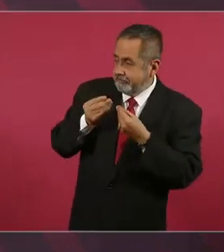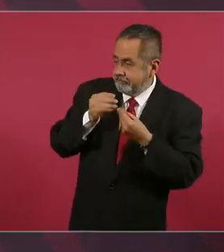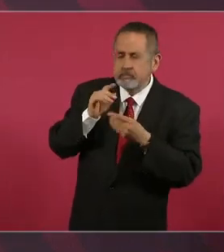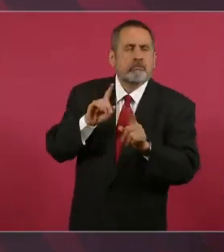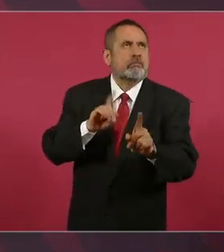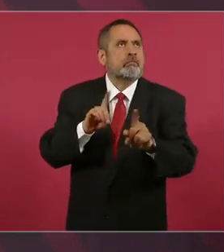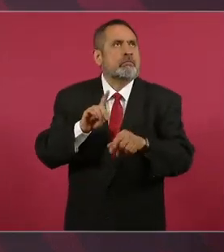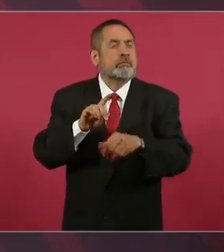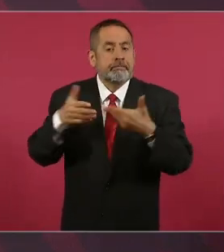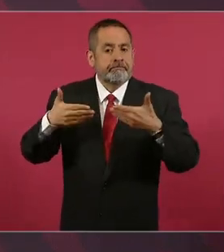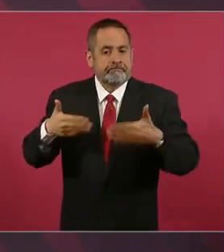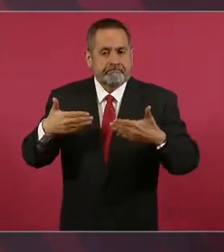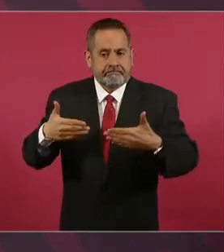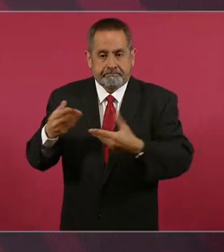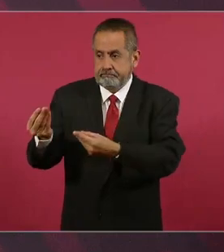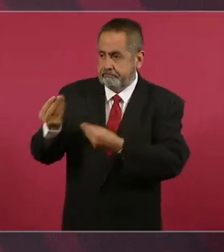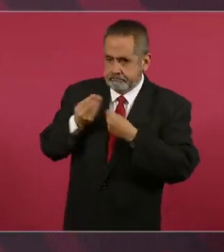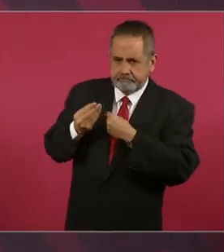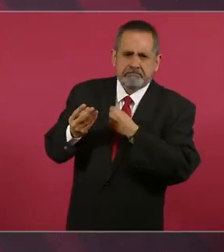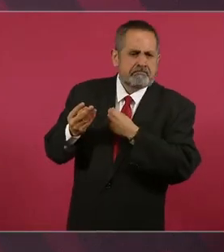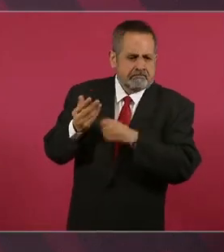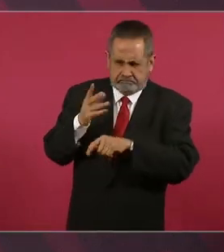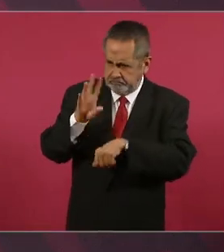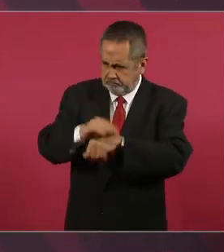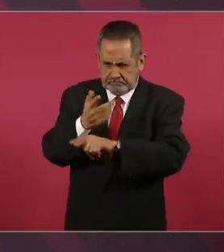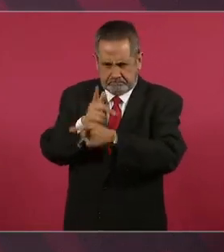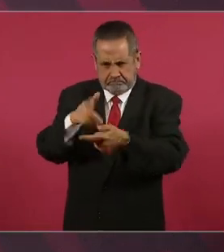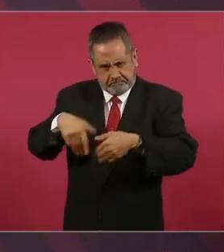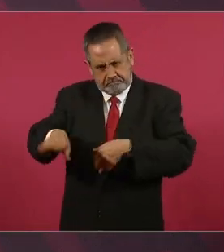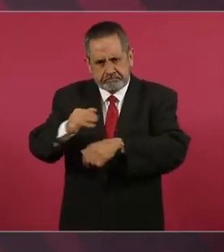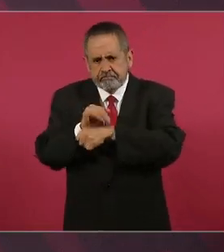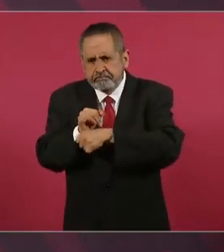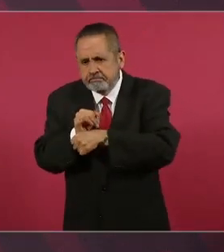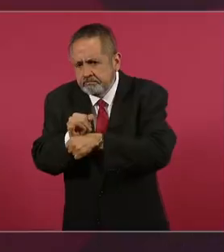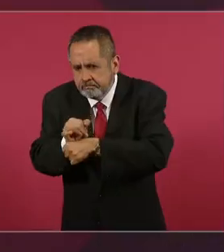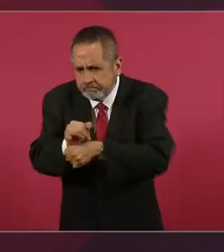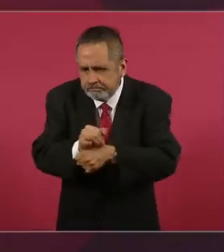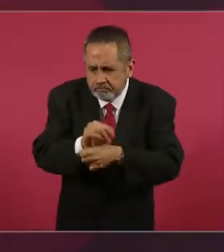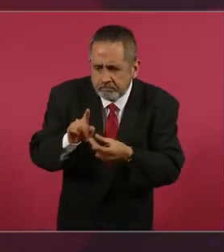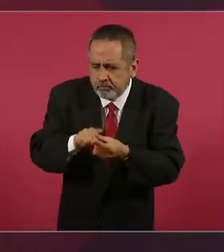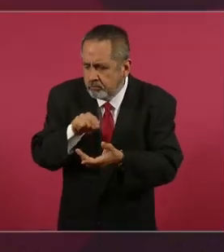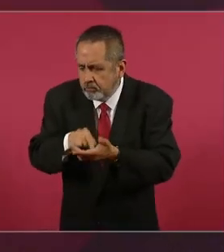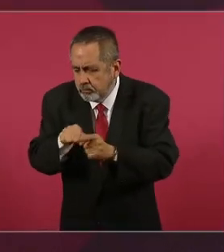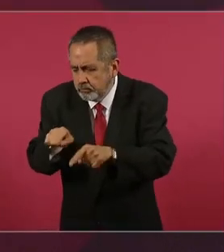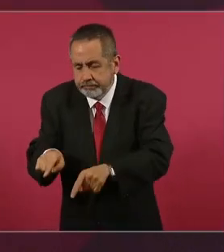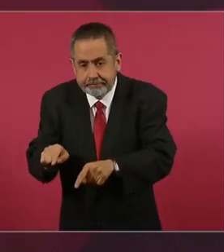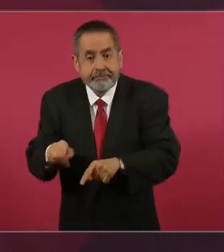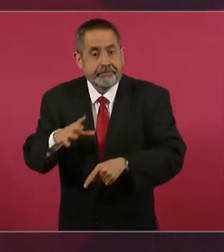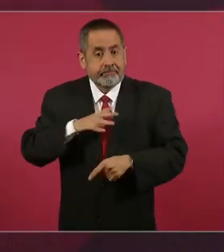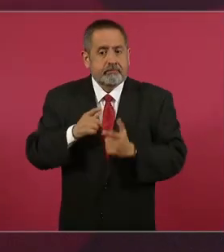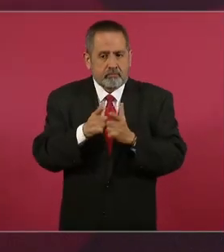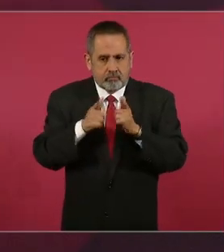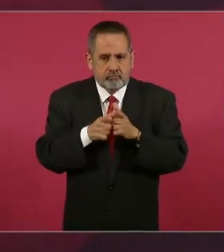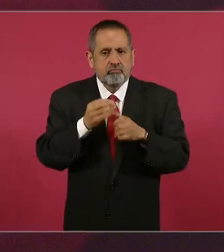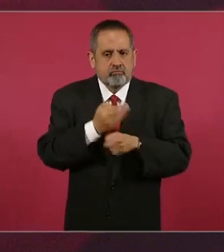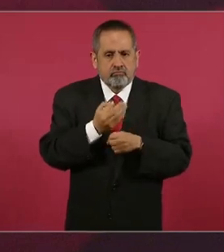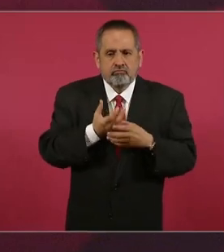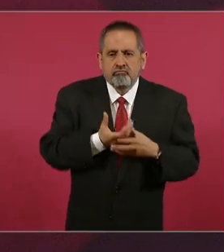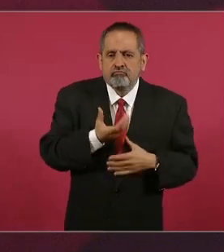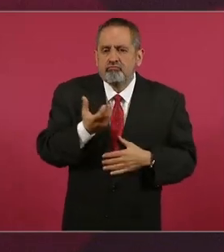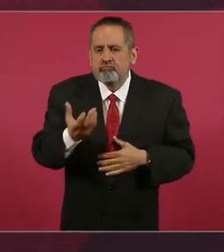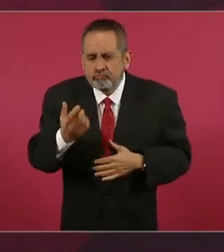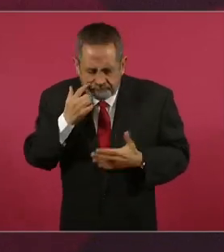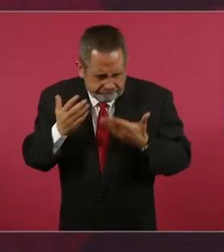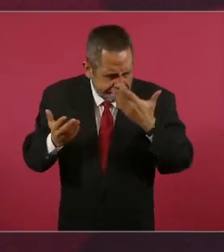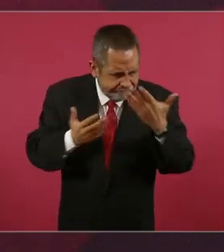de Panamá, nos han dado todas las facilidades, y hay un grupo haciendo el trabajo